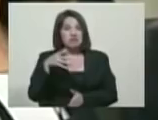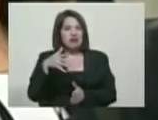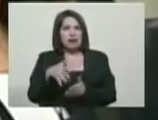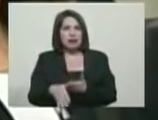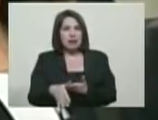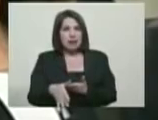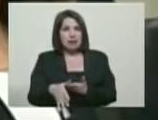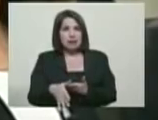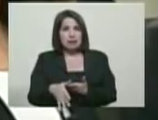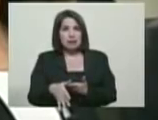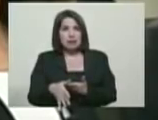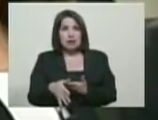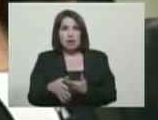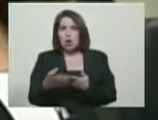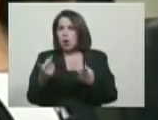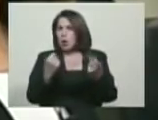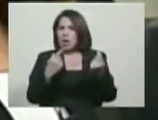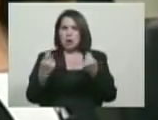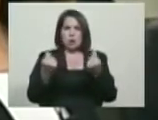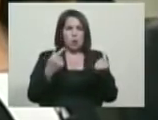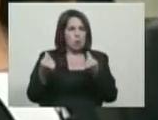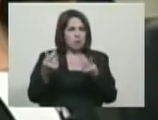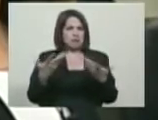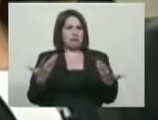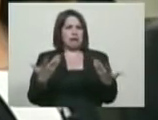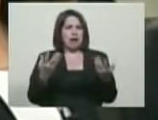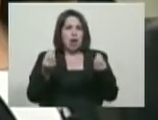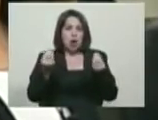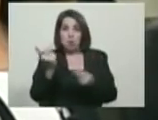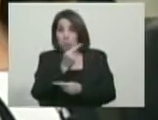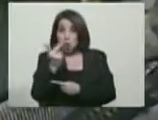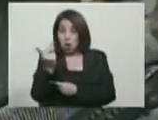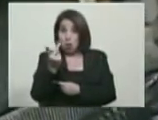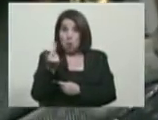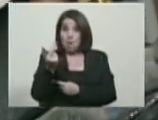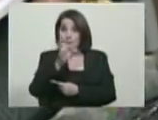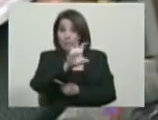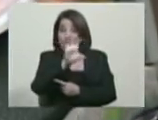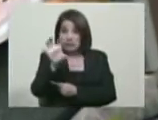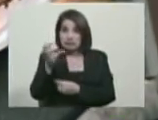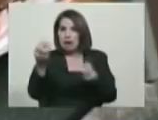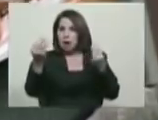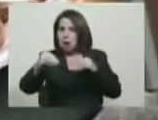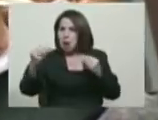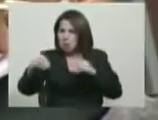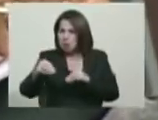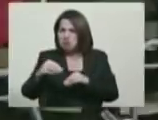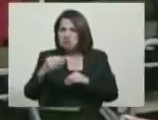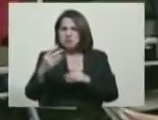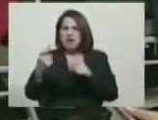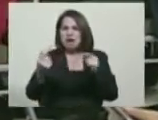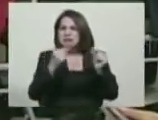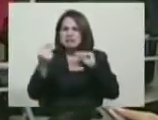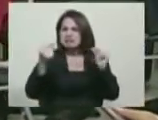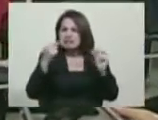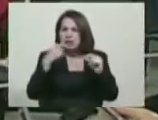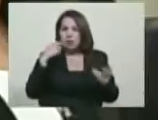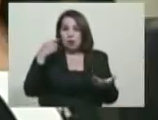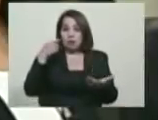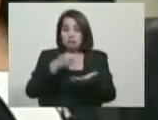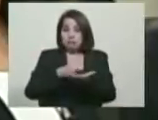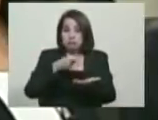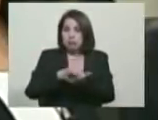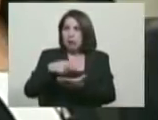la colaboración económica que están planeando entre los dos países. Usted ha hablado sobre las inversiones